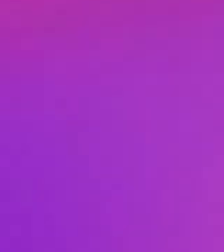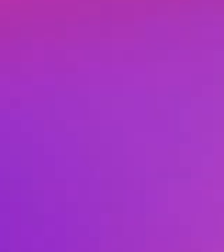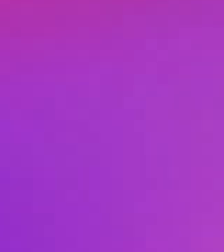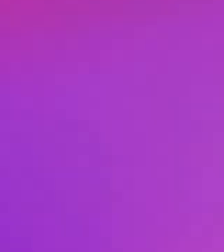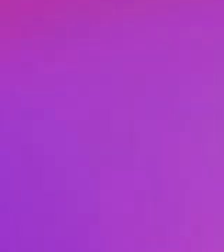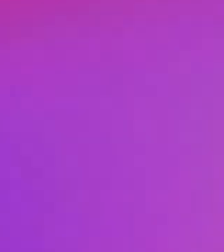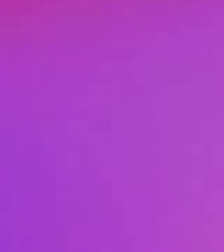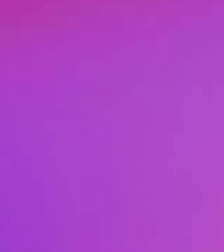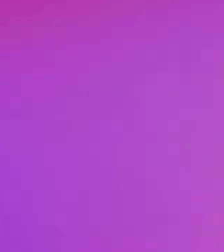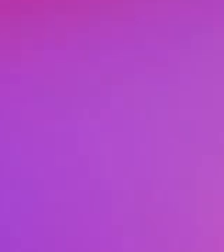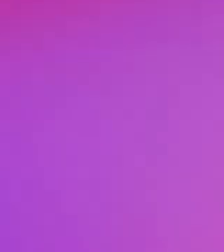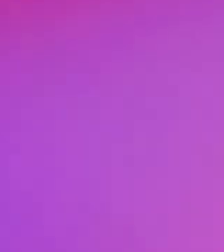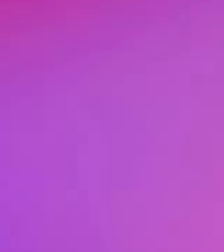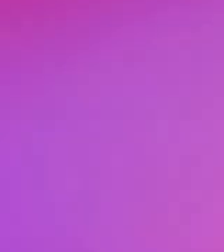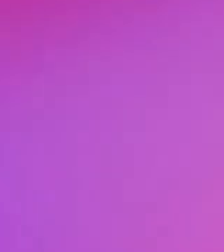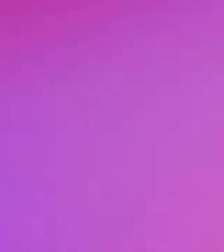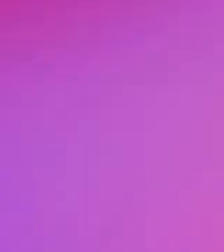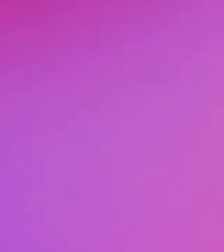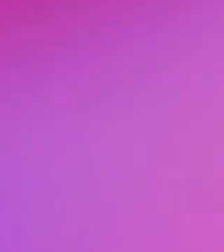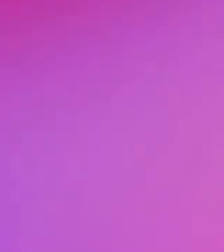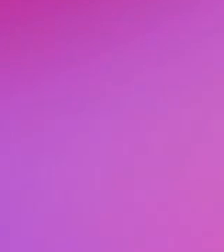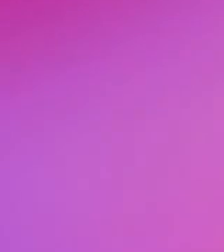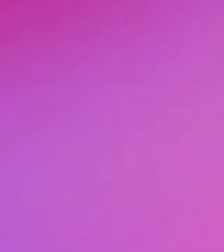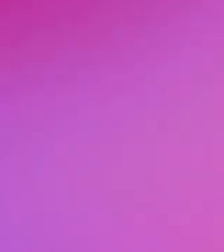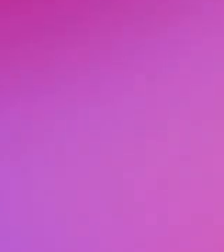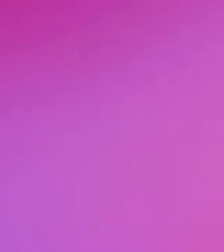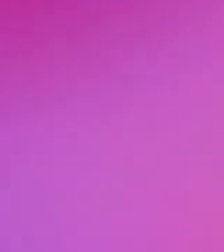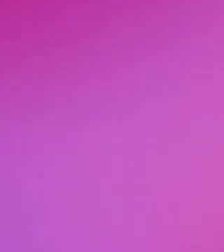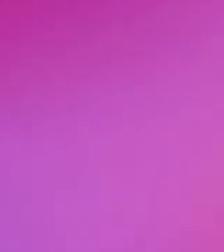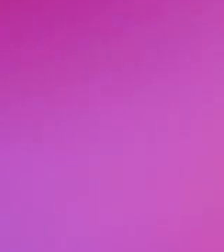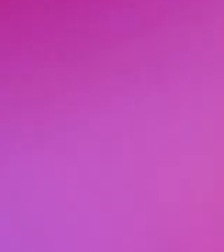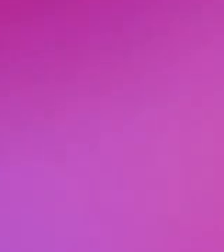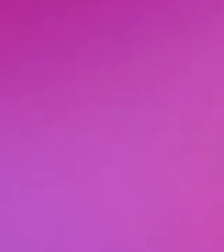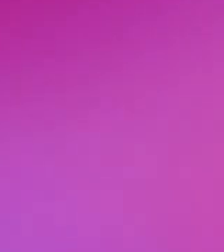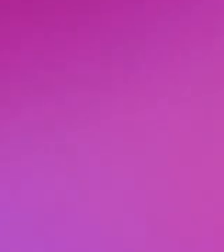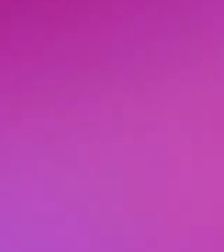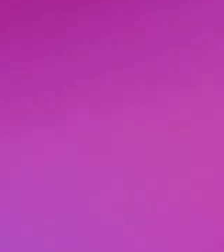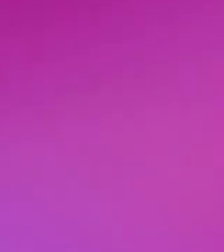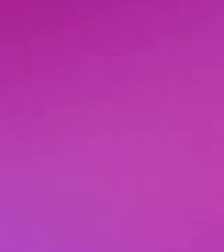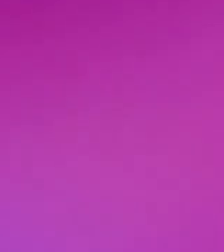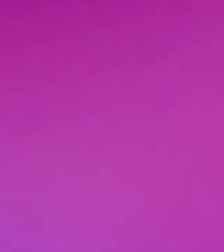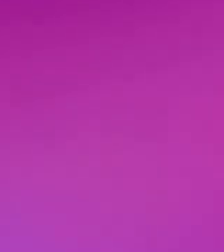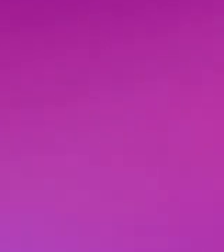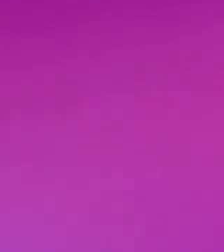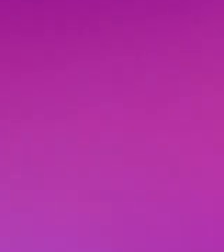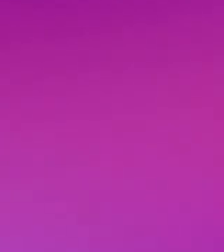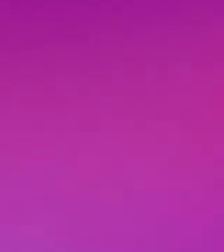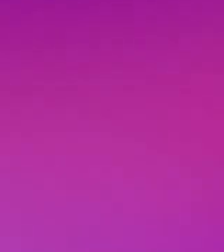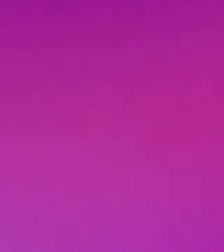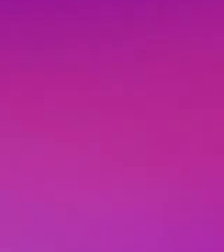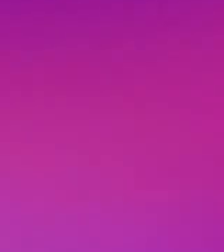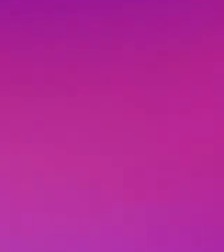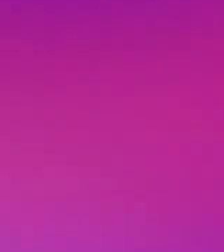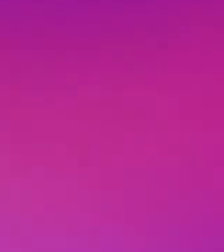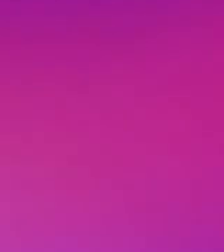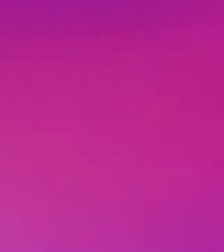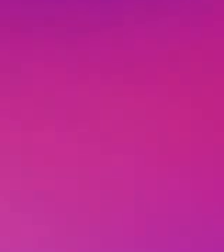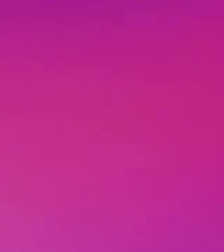Si requieres consultar los libros de texto en versión digital, recuerda que los puedes encontrar en la página